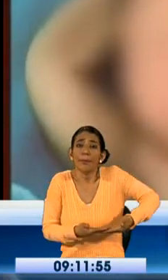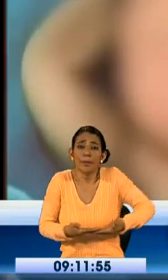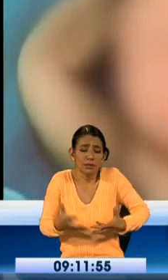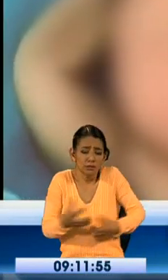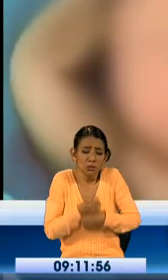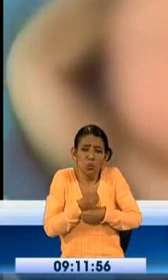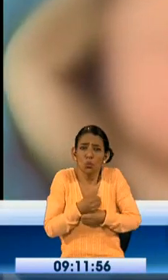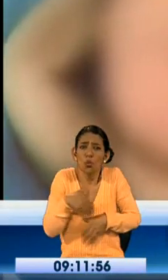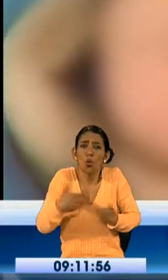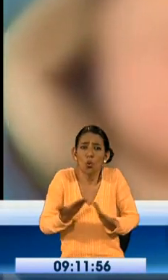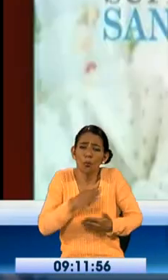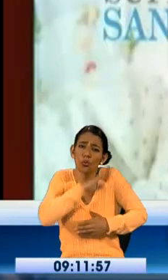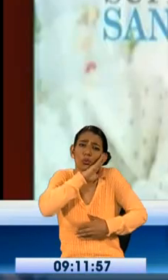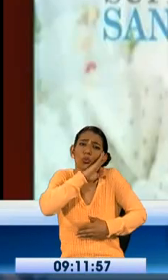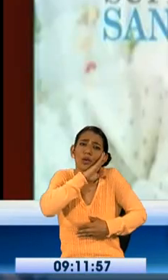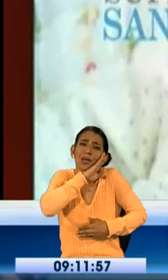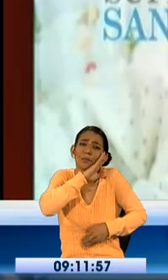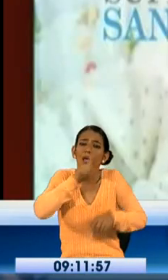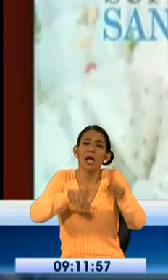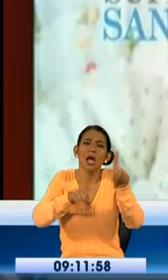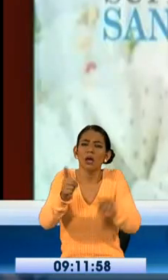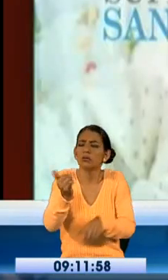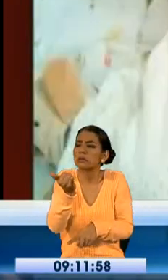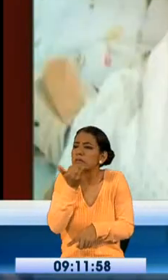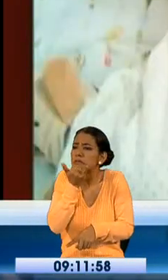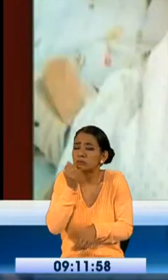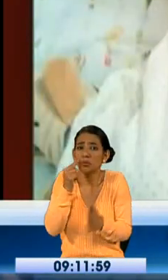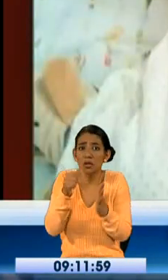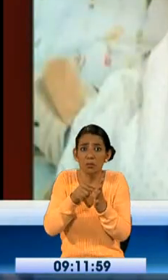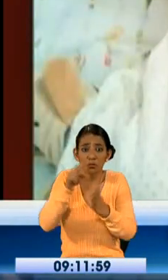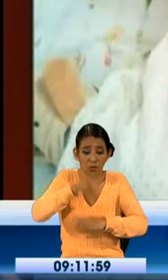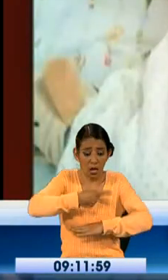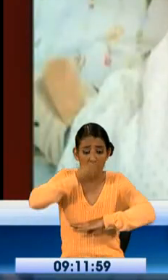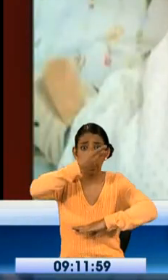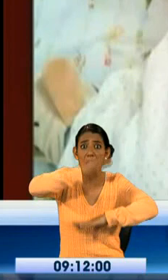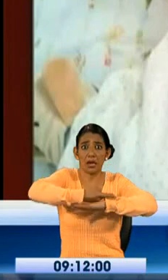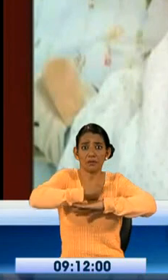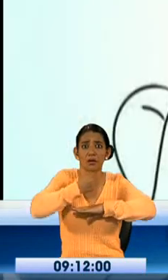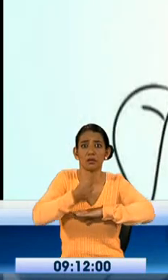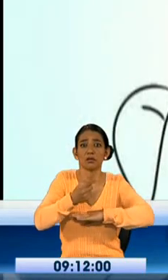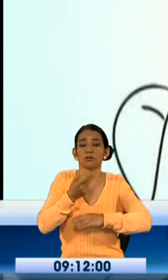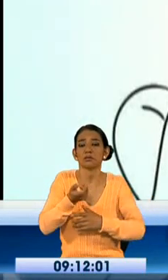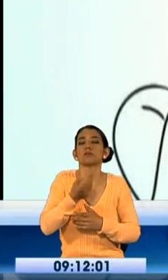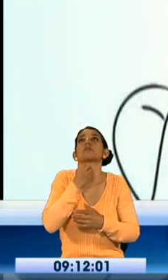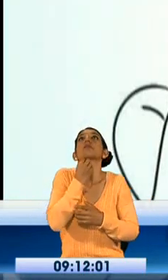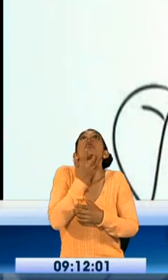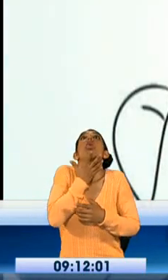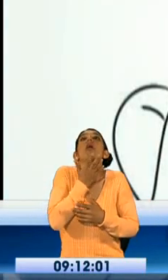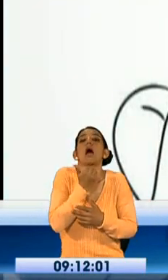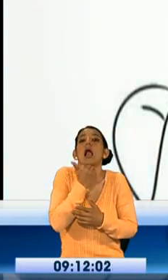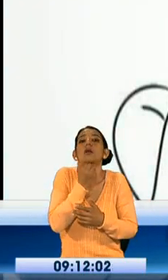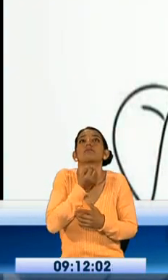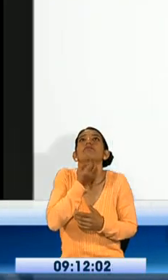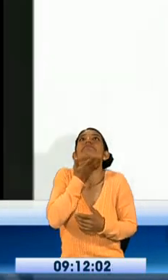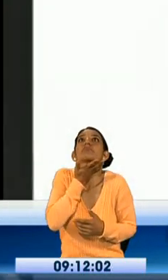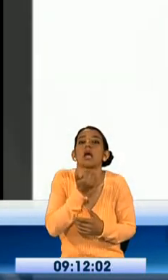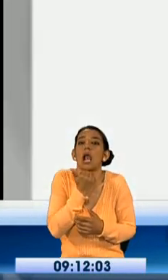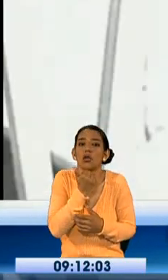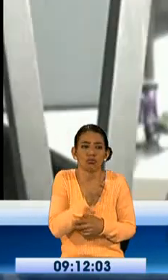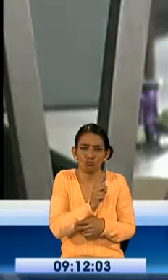bebé y de la errada creencia de que si se lo coloca boca arriba, se puede ahogar con el reflujo o el